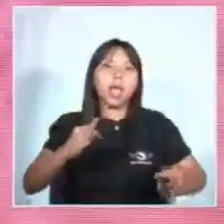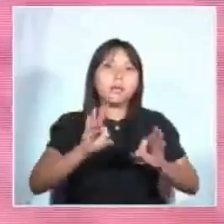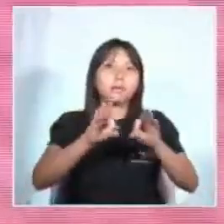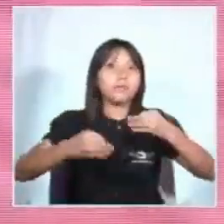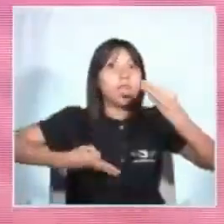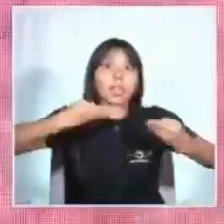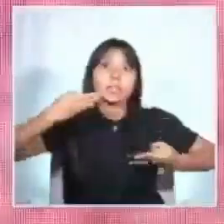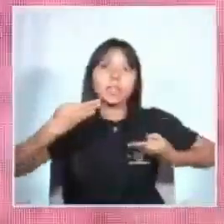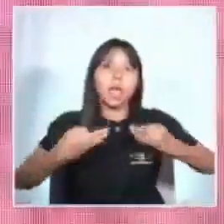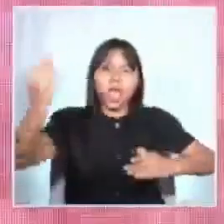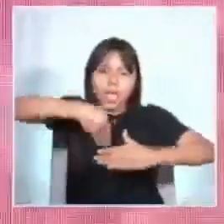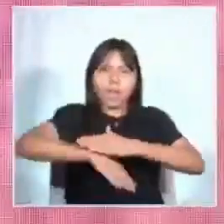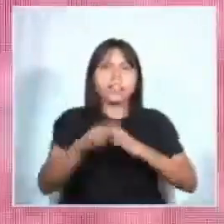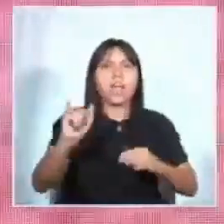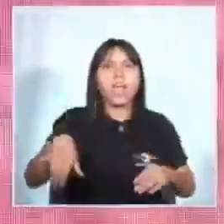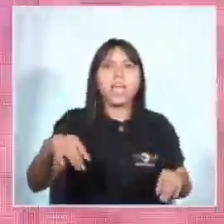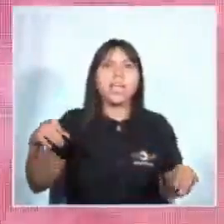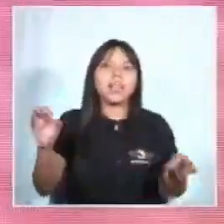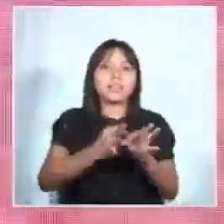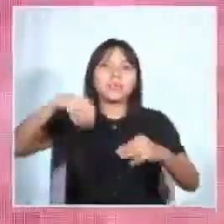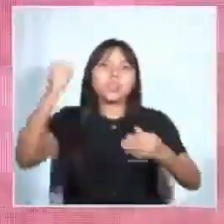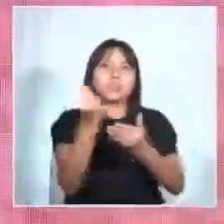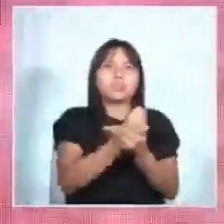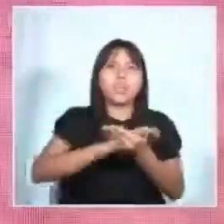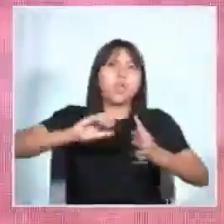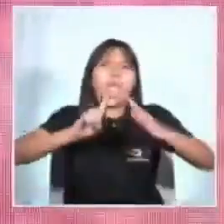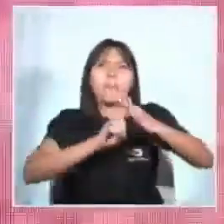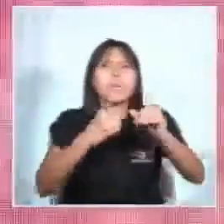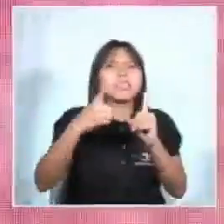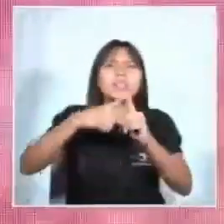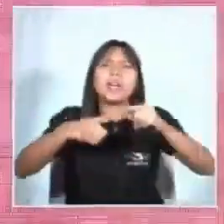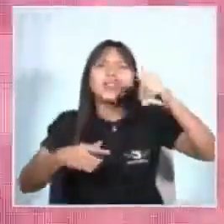Santo. Y yo me doy cuenta que empiezan a llorar.